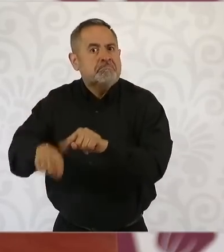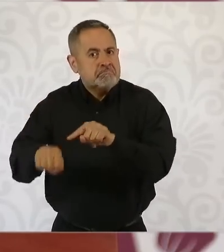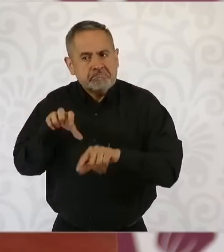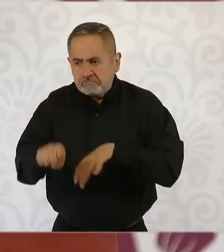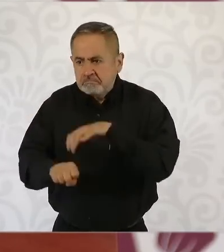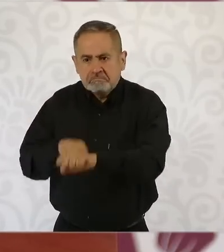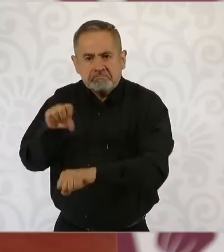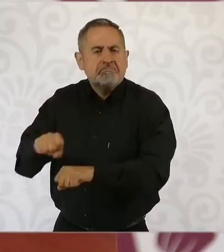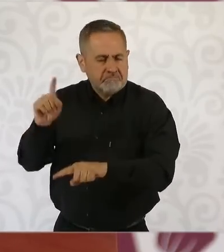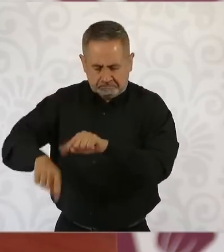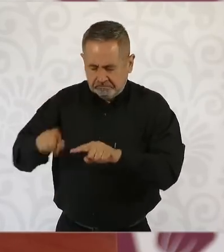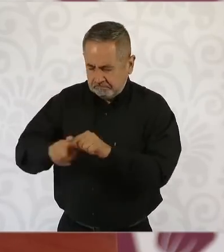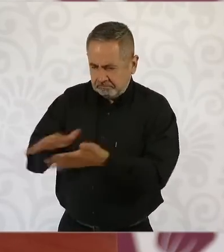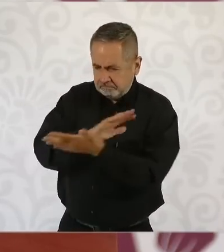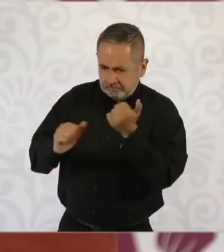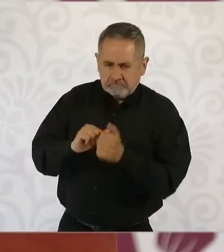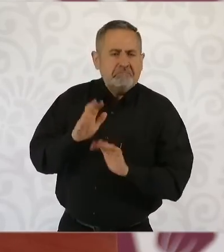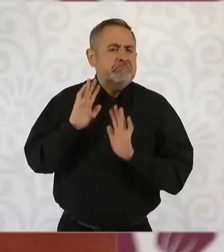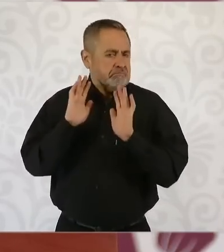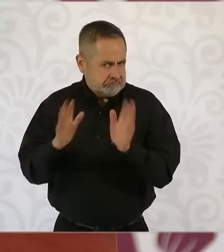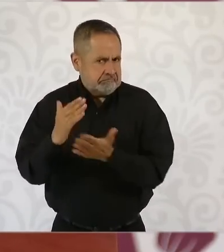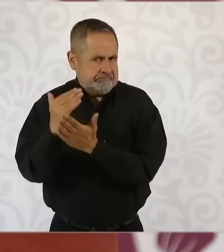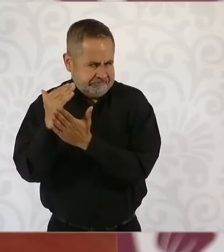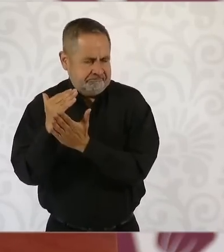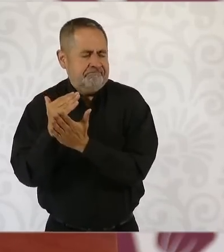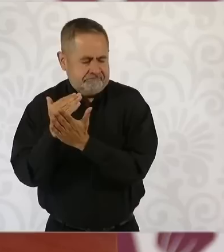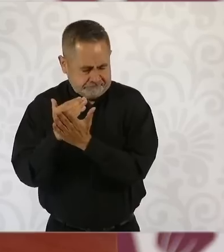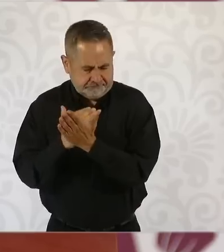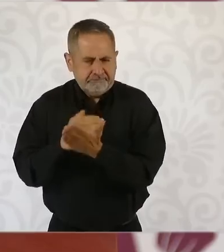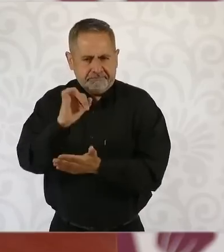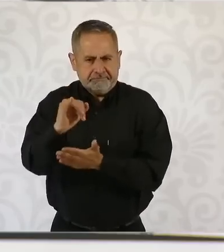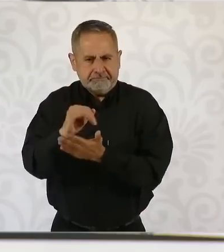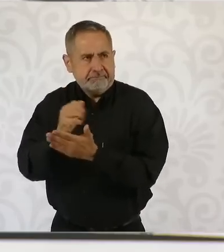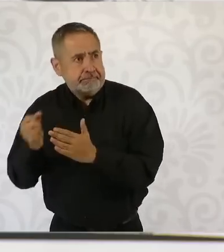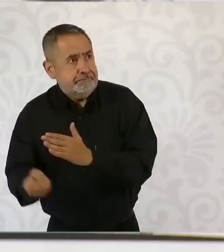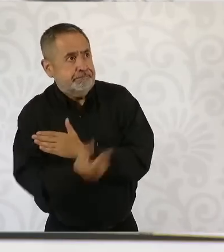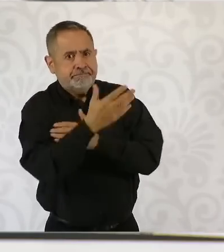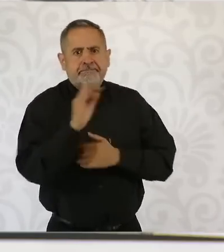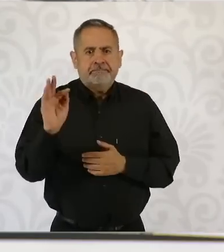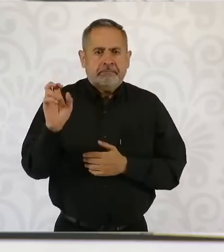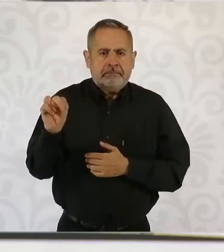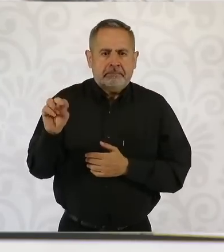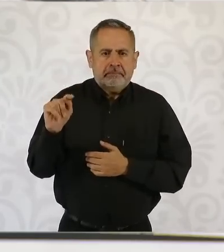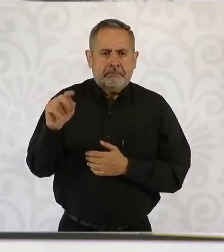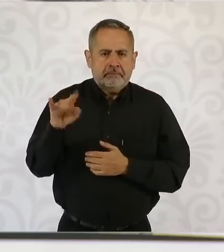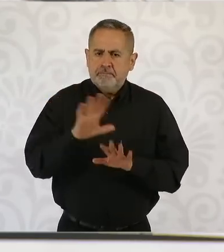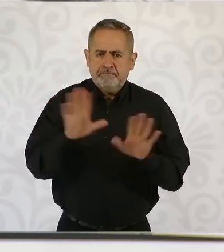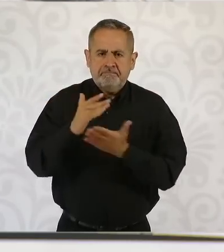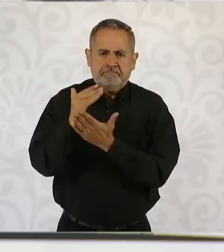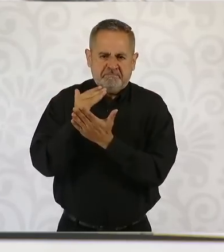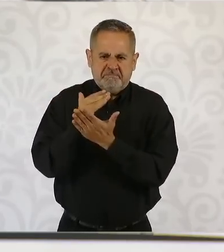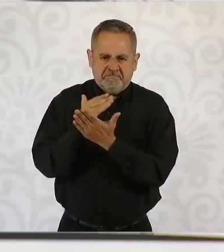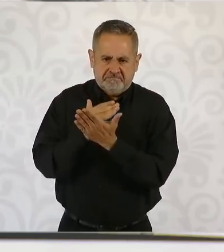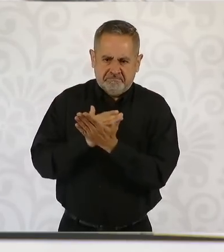permanentemente ha hecho que disminuya el trasiego de fentanilo, entre otras drogas, hacia los Estados